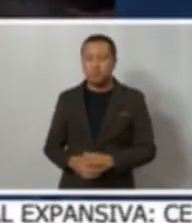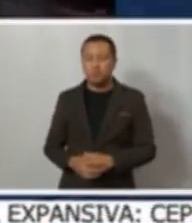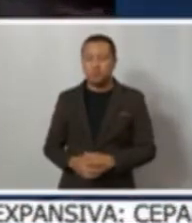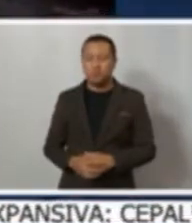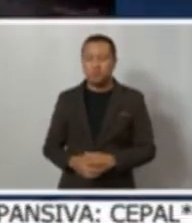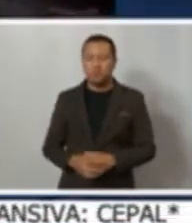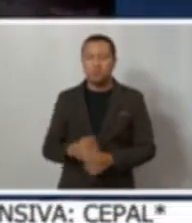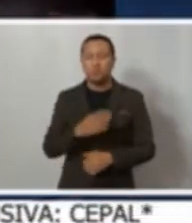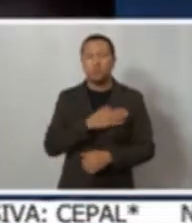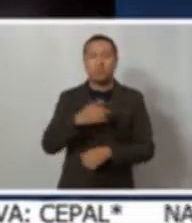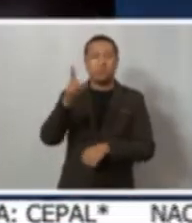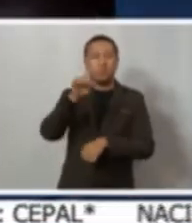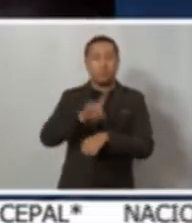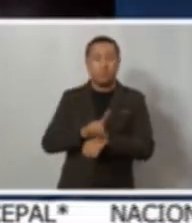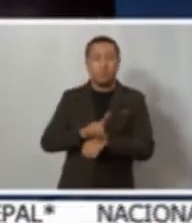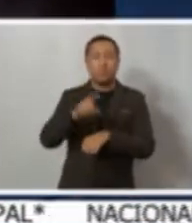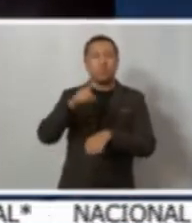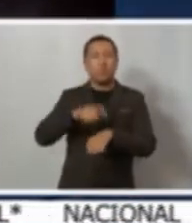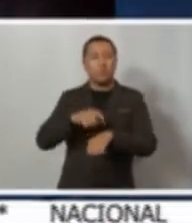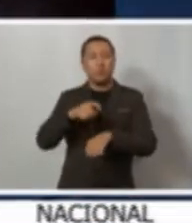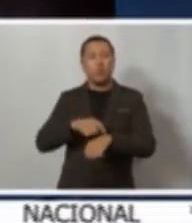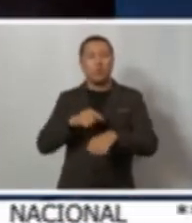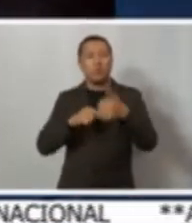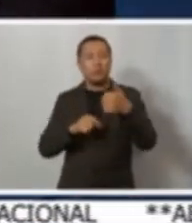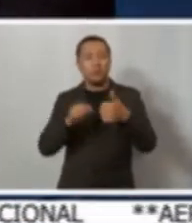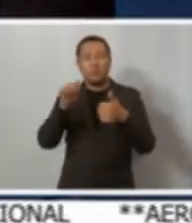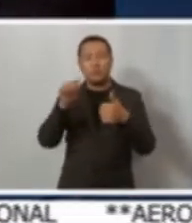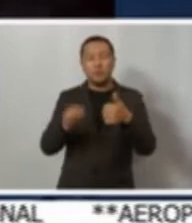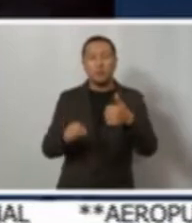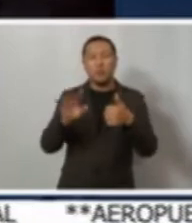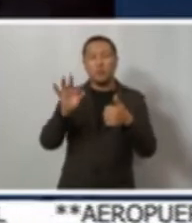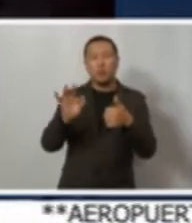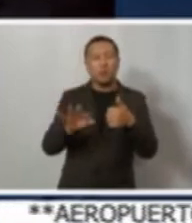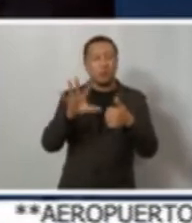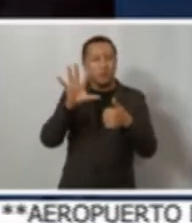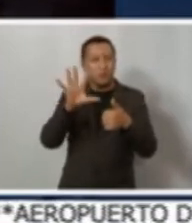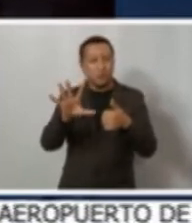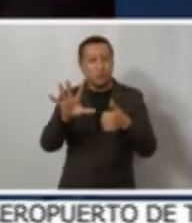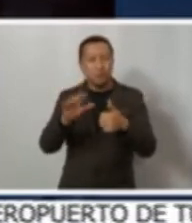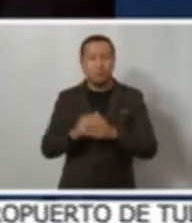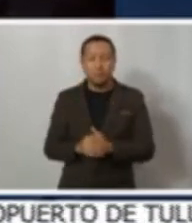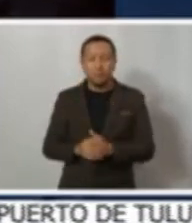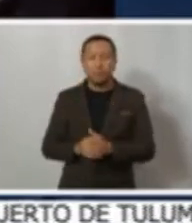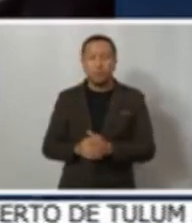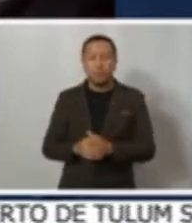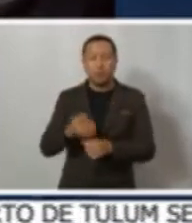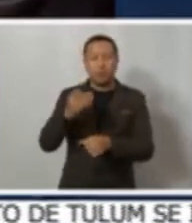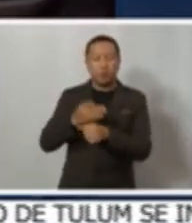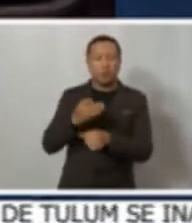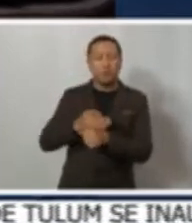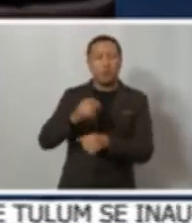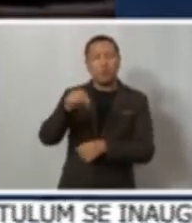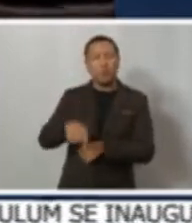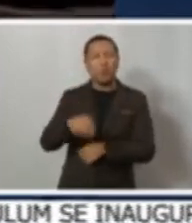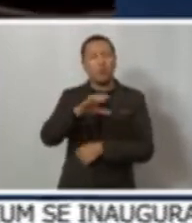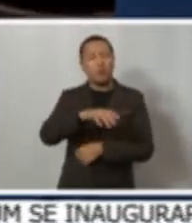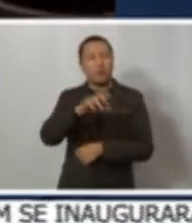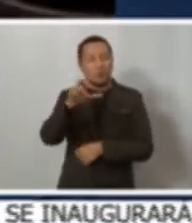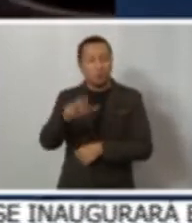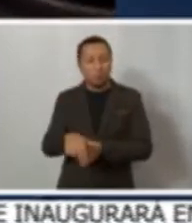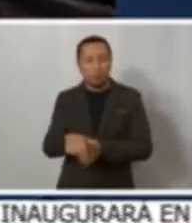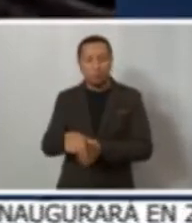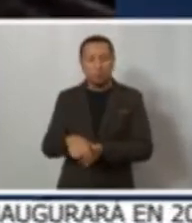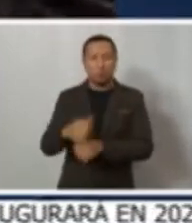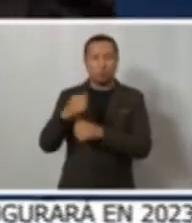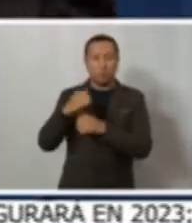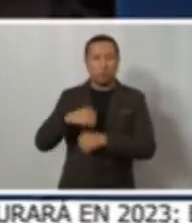días, son las 6:45. Estamos aquí en Cancún, en el puesto de mando, y como